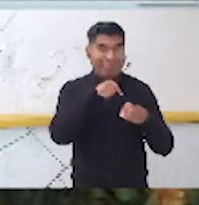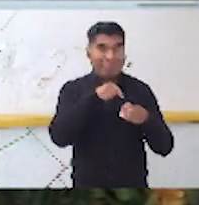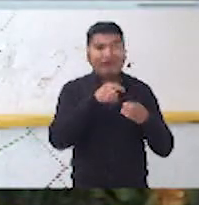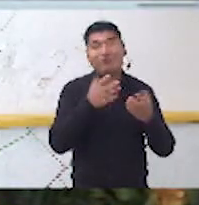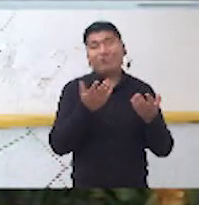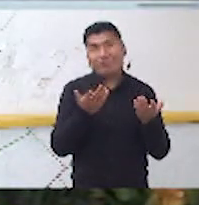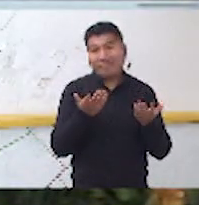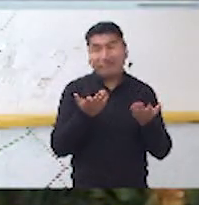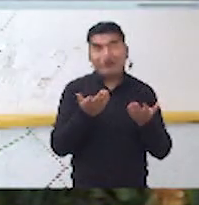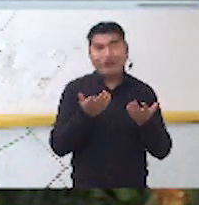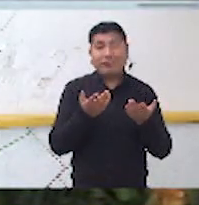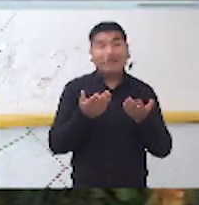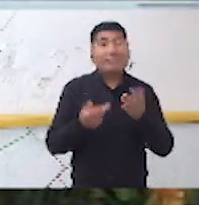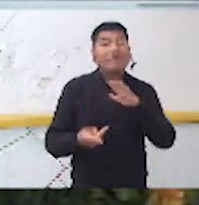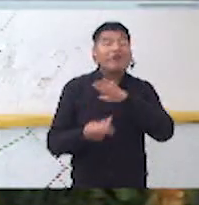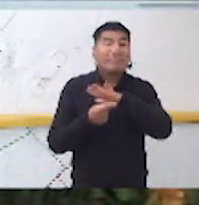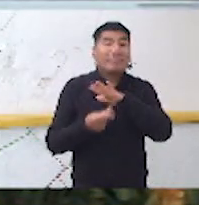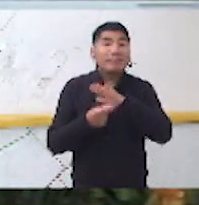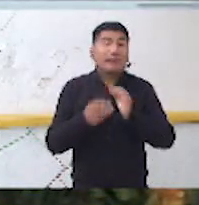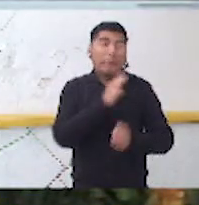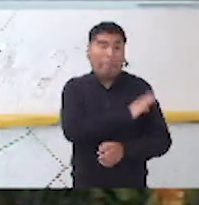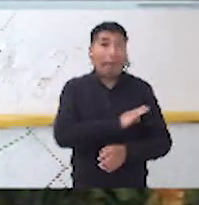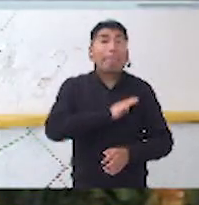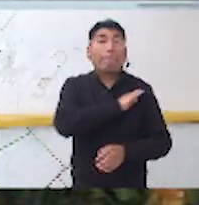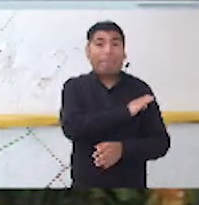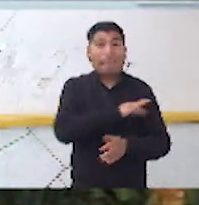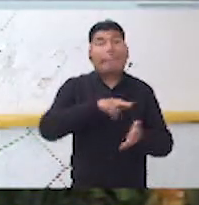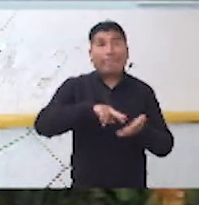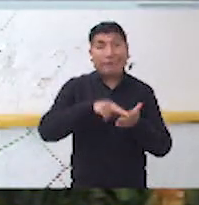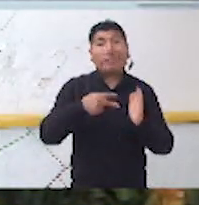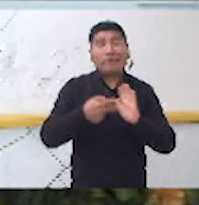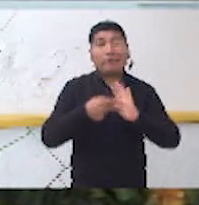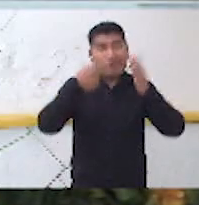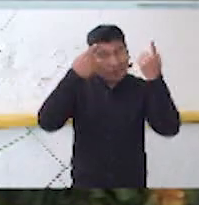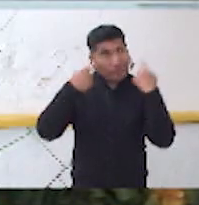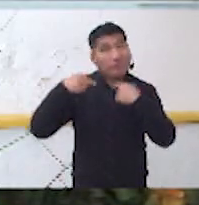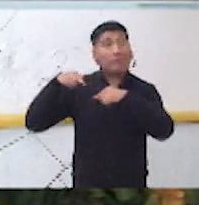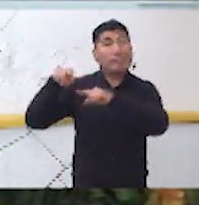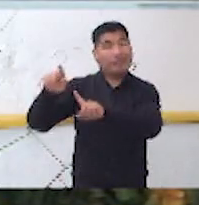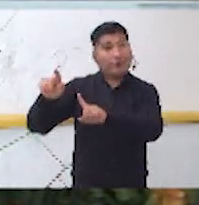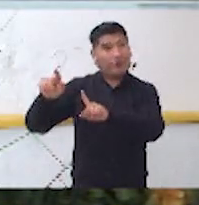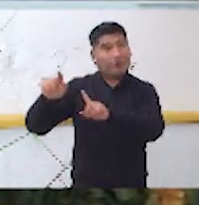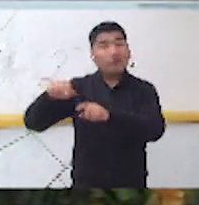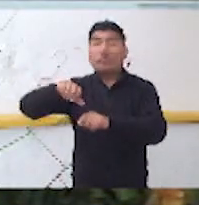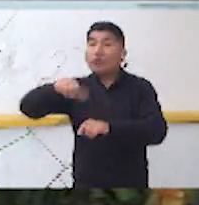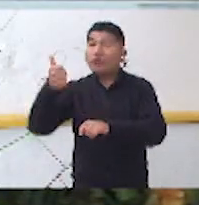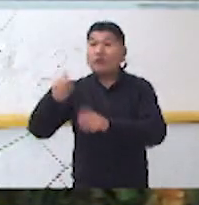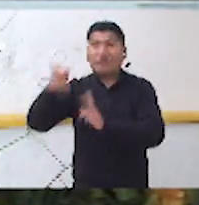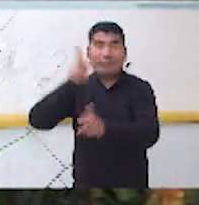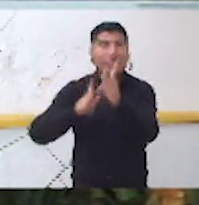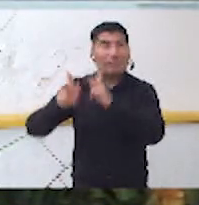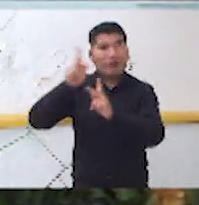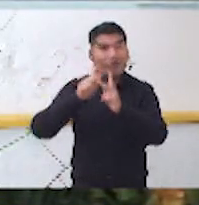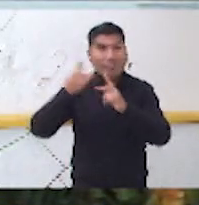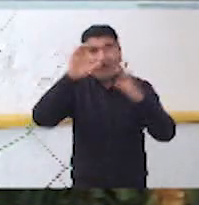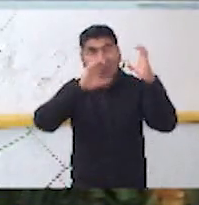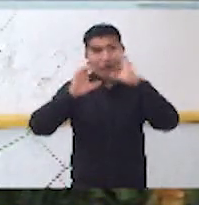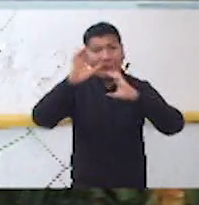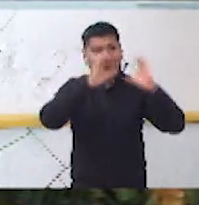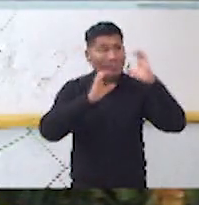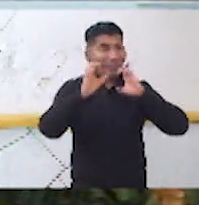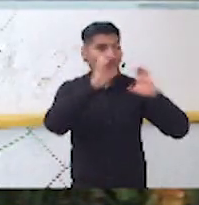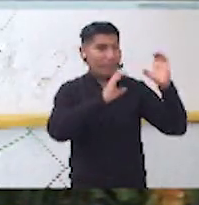A invitación de San Pablo, la misión consiste en ir a los otros, salir a